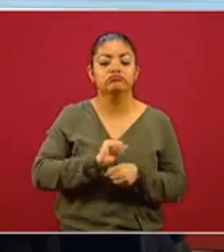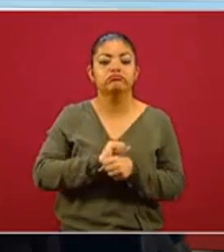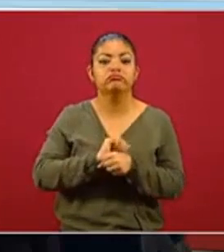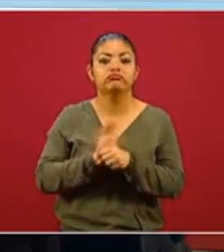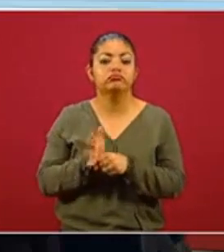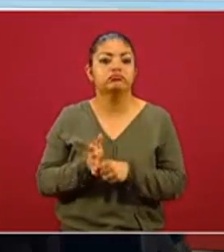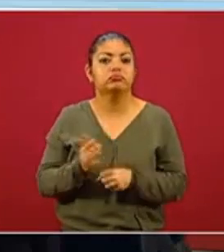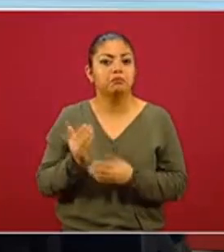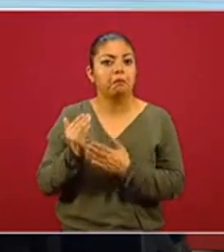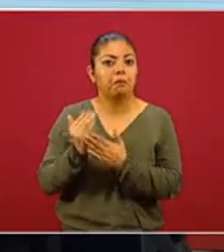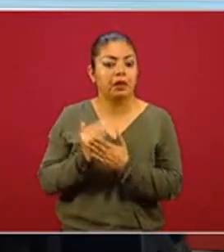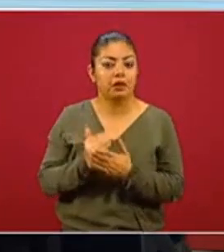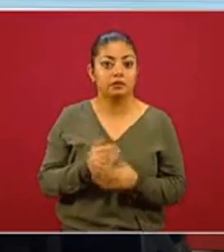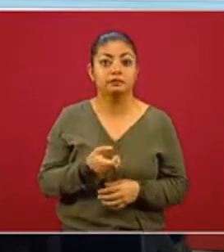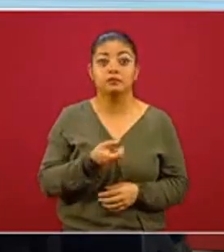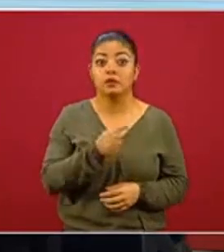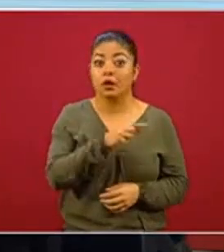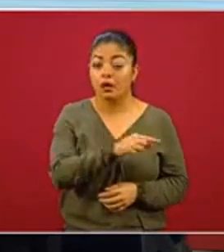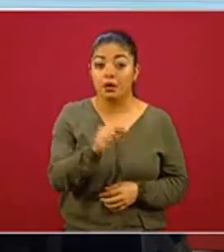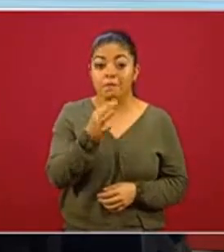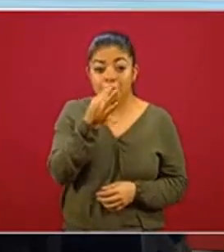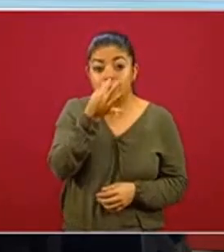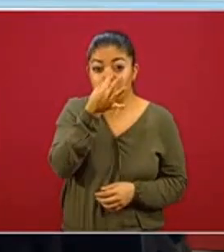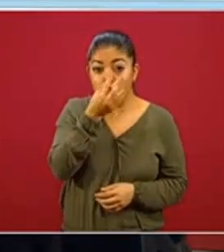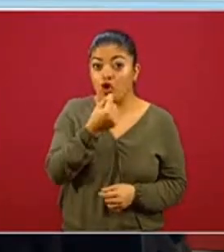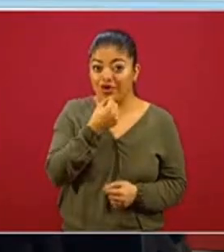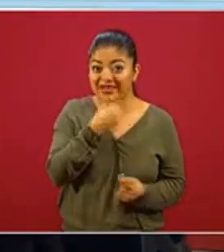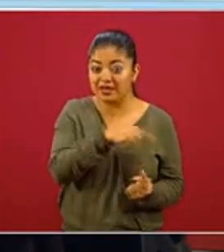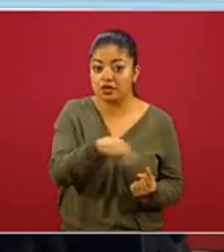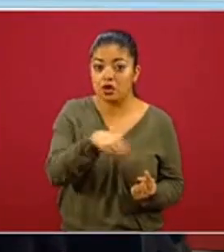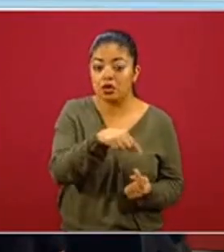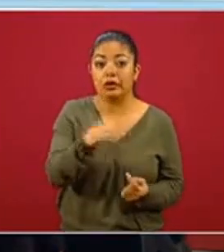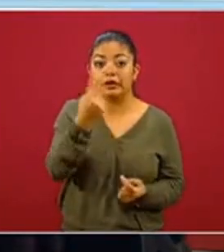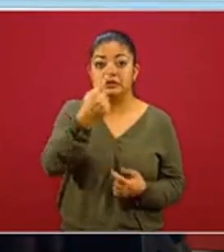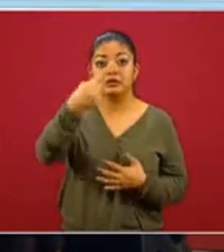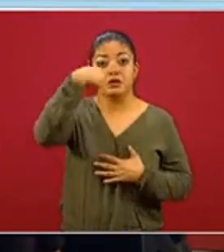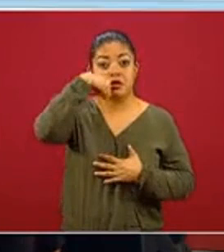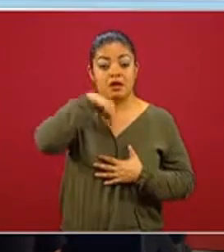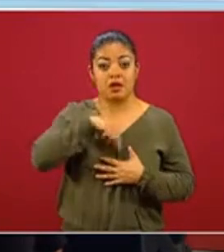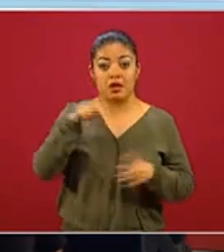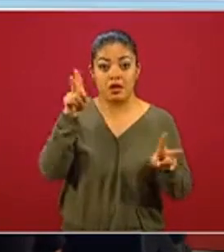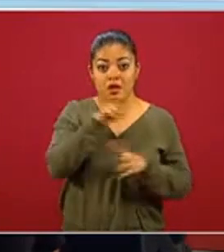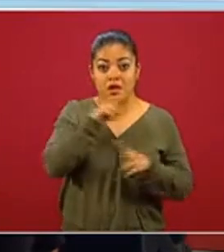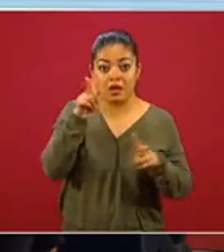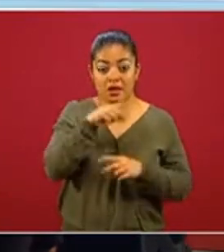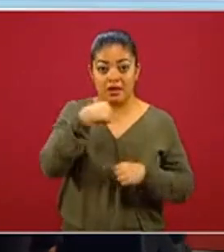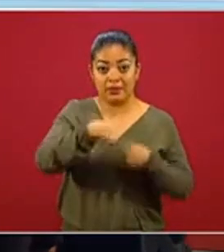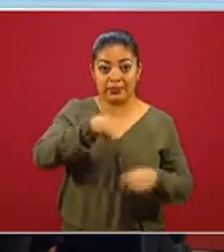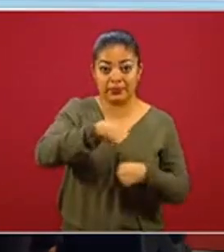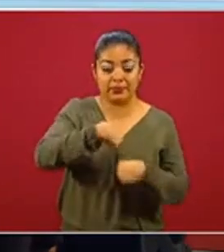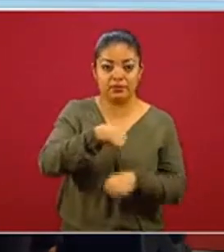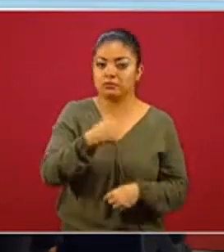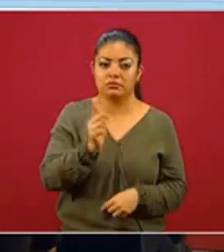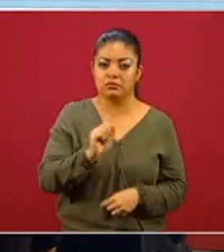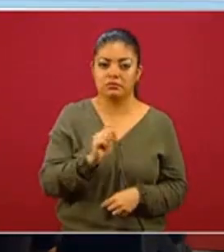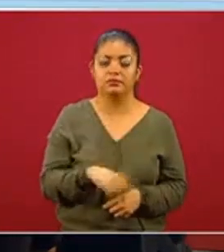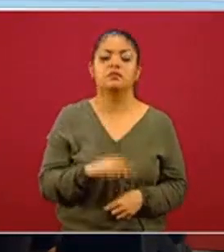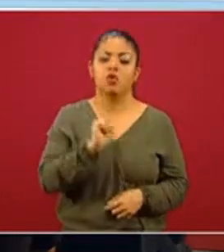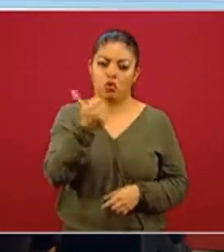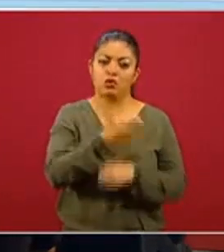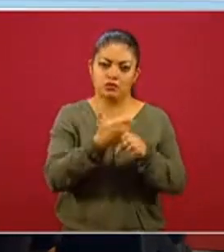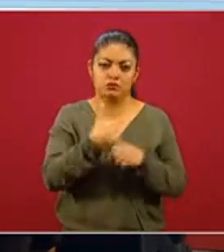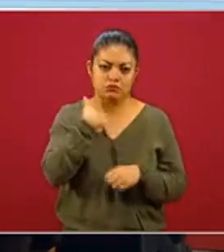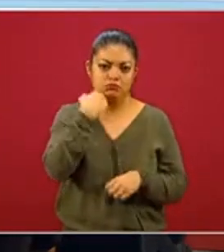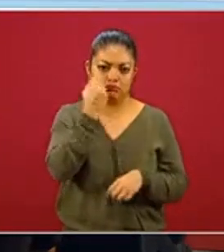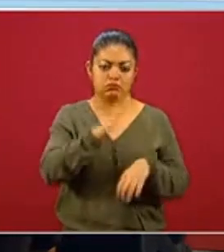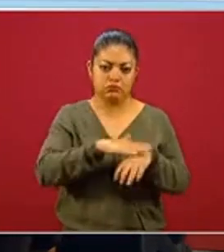Y muy pocos de ellos requieren soporte ventilatorio. Una de las cosas también para tranquilizarlos es que los niños